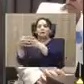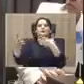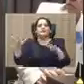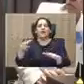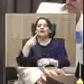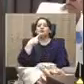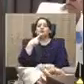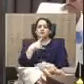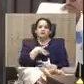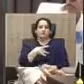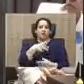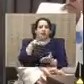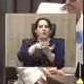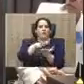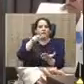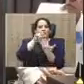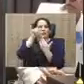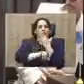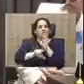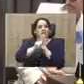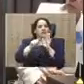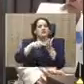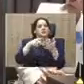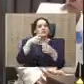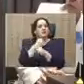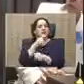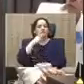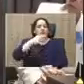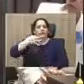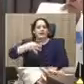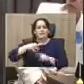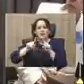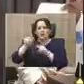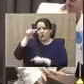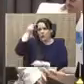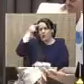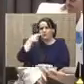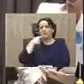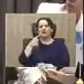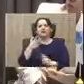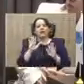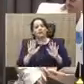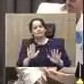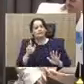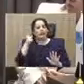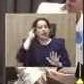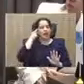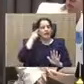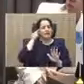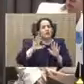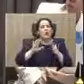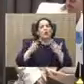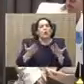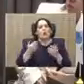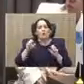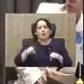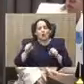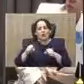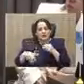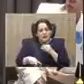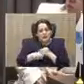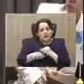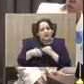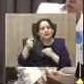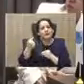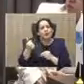eso sea realidad, pero por otro lado el gobierno dice habría que pensar cómo compensar esos recursos si hoy, si el gobierno